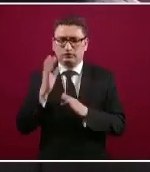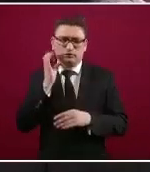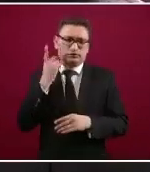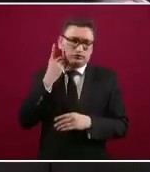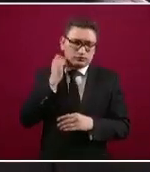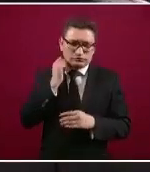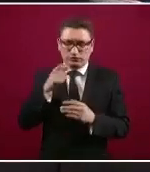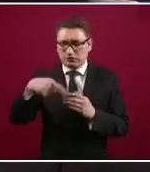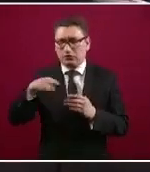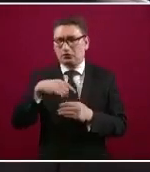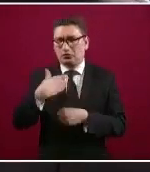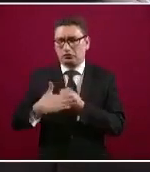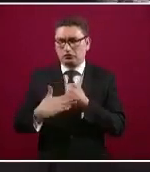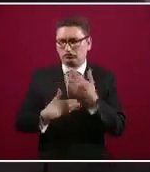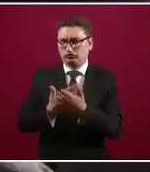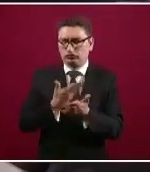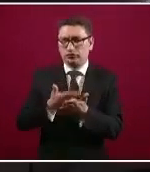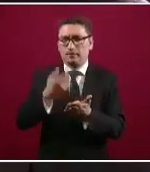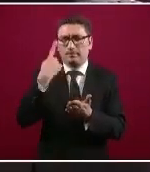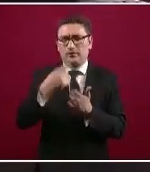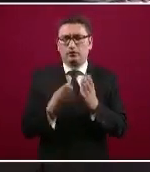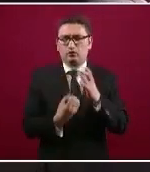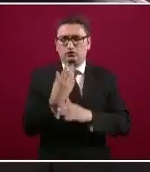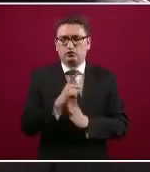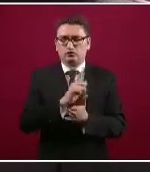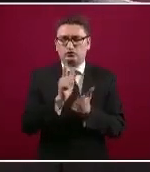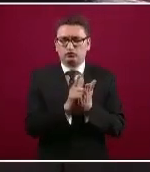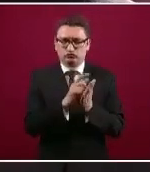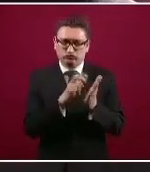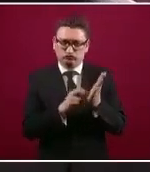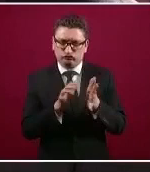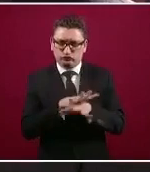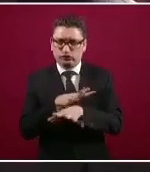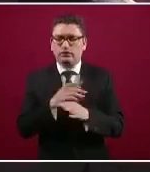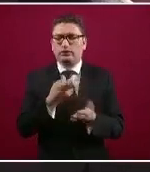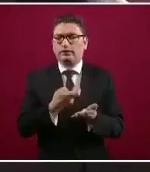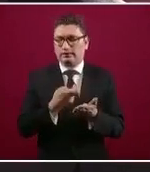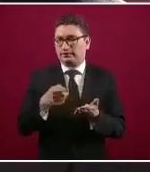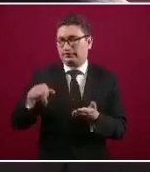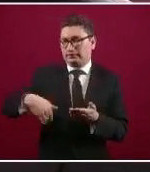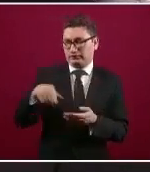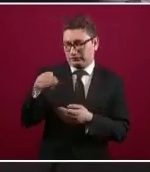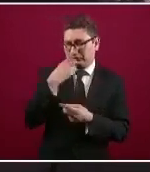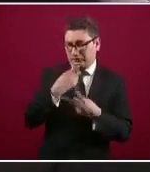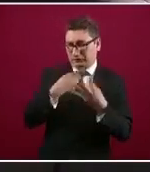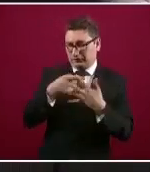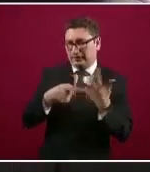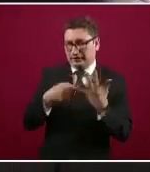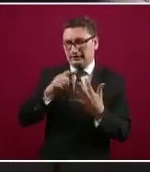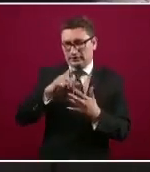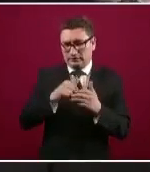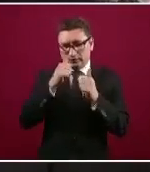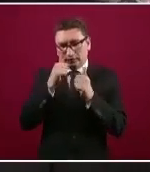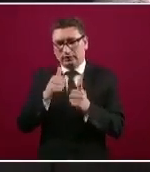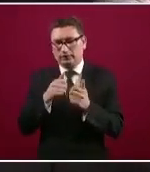proceso de una nueva legislación que permita atender justamente los señalamientos que estás haciendo. En la coordinación, en el